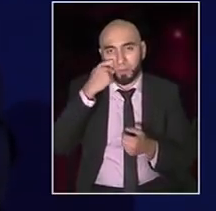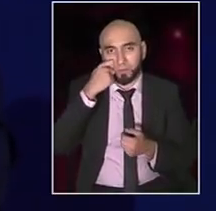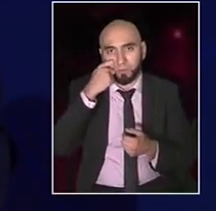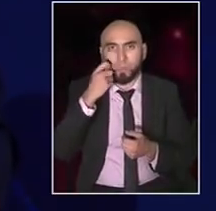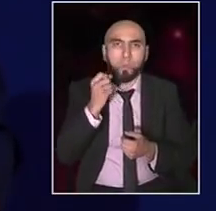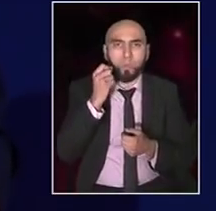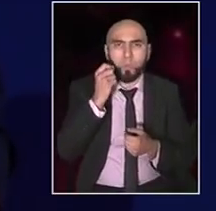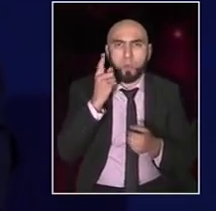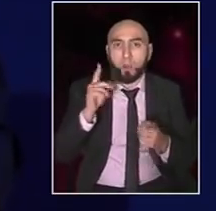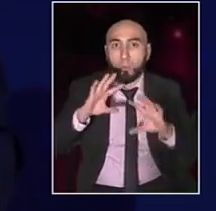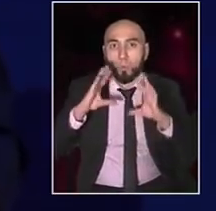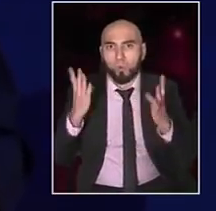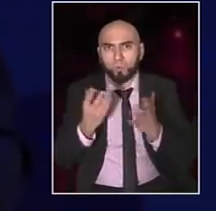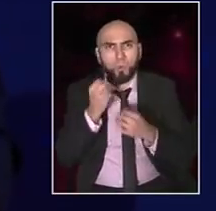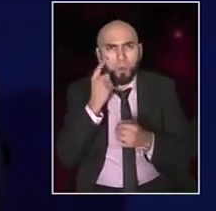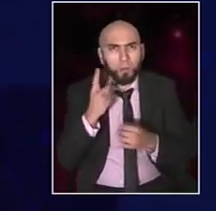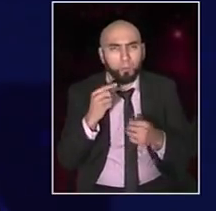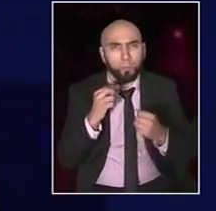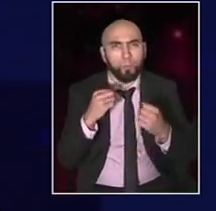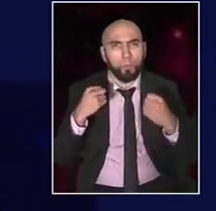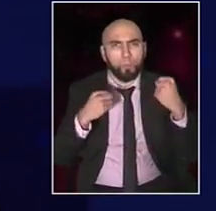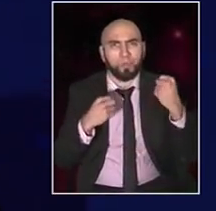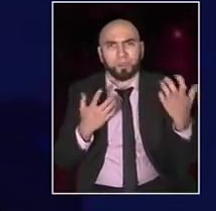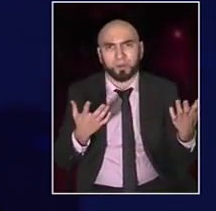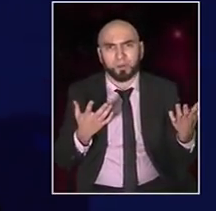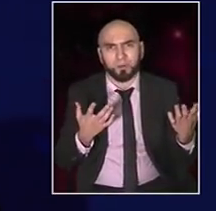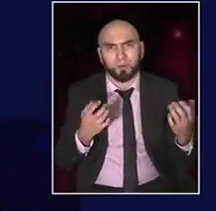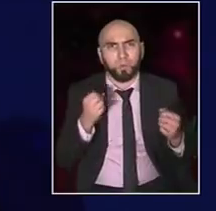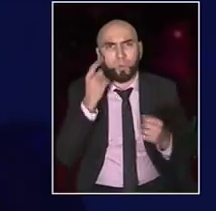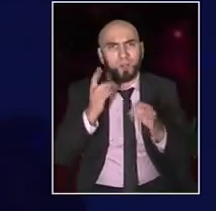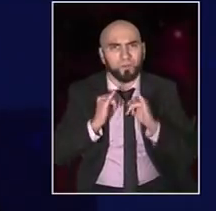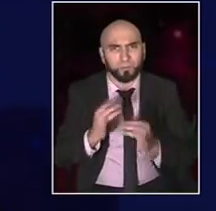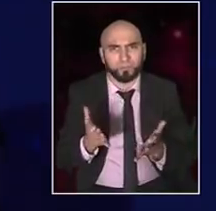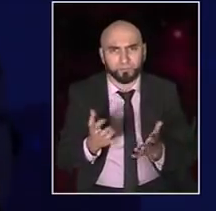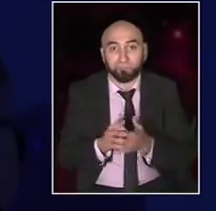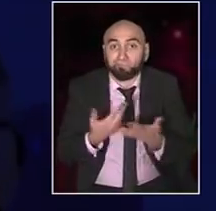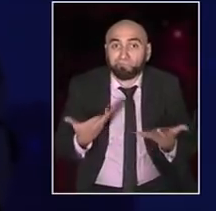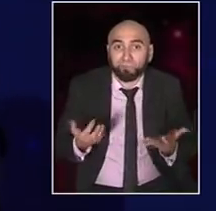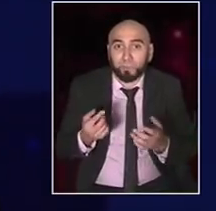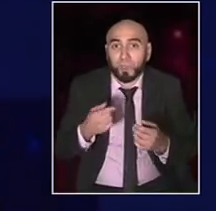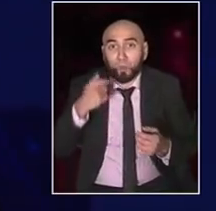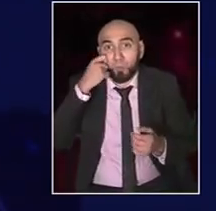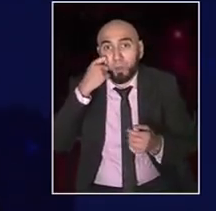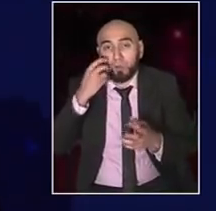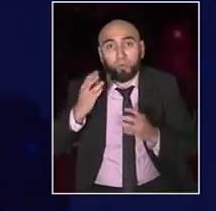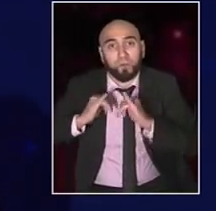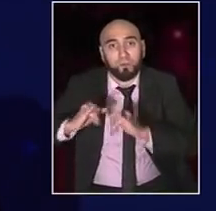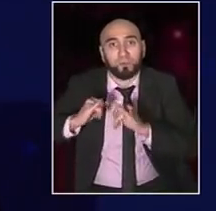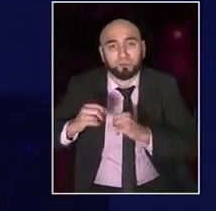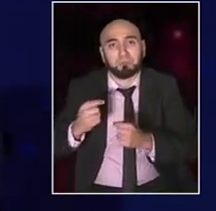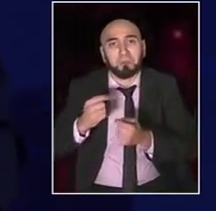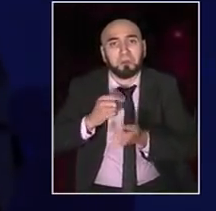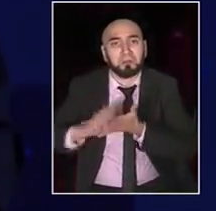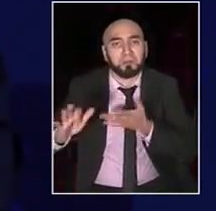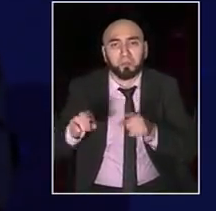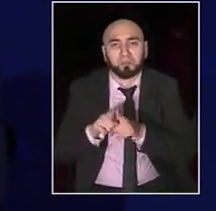viene? ¿Cuál es el poder del siglo XXI? Son los datos. Bueno, los seres humanos le regalan los datos gratuitamente a estas plataformas. Hay un